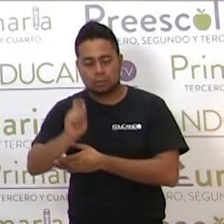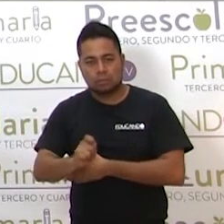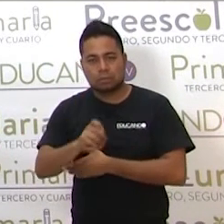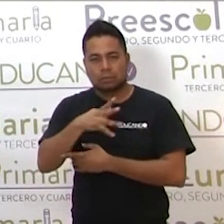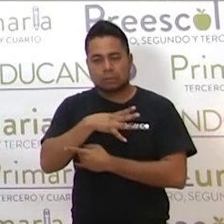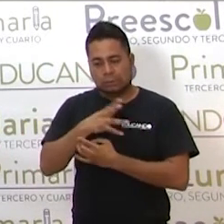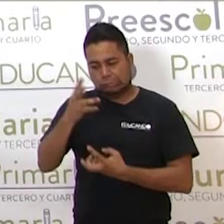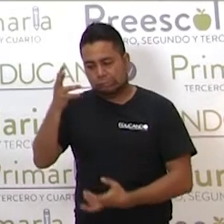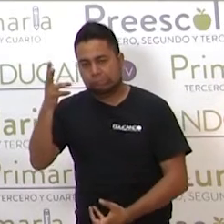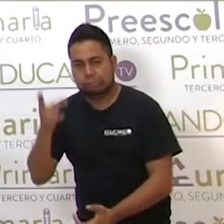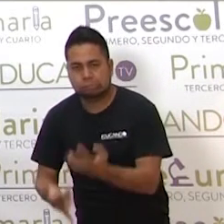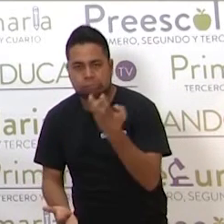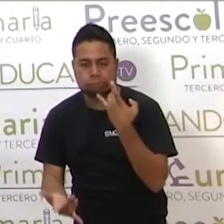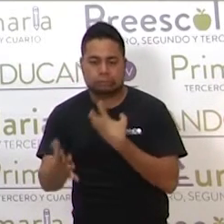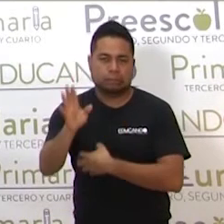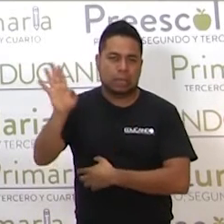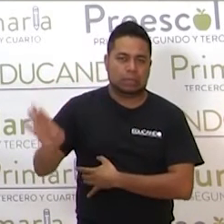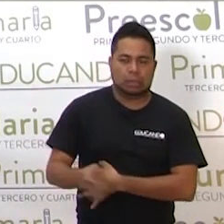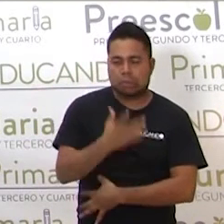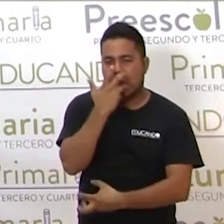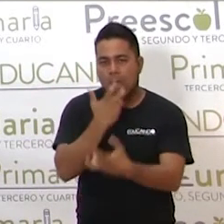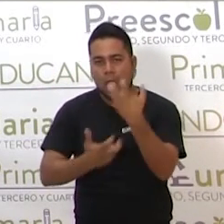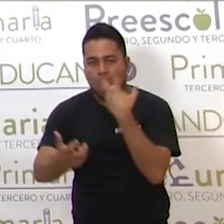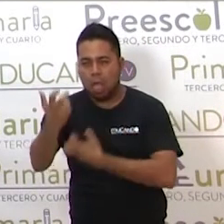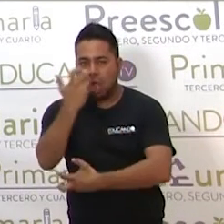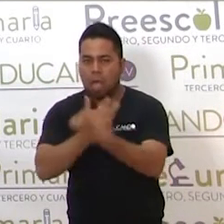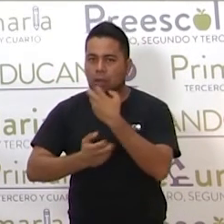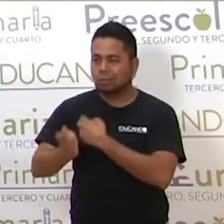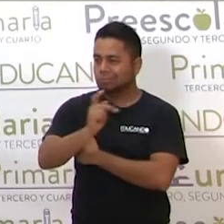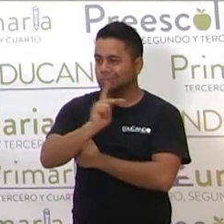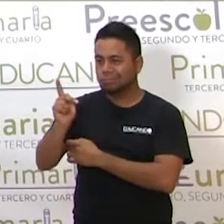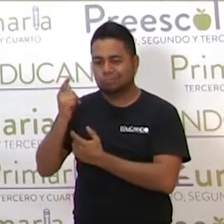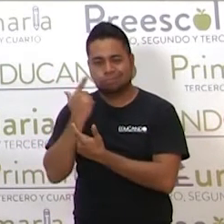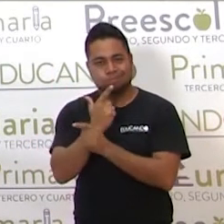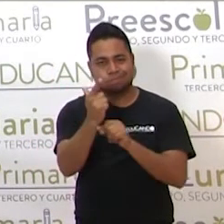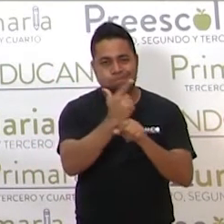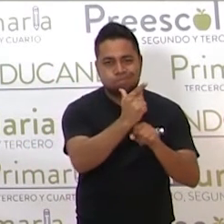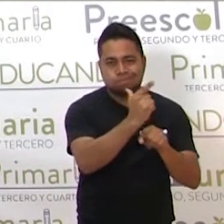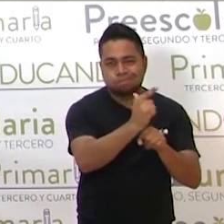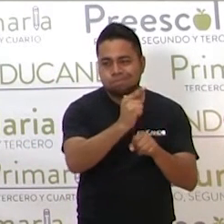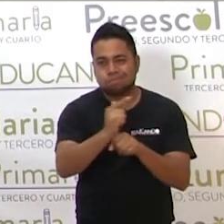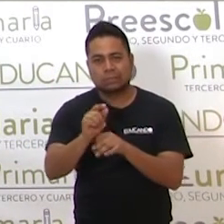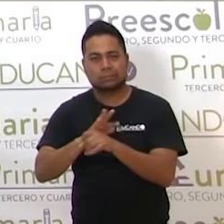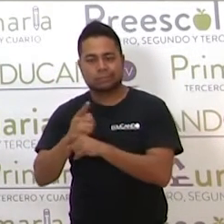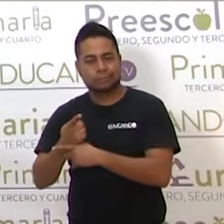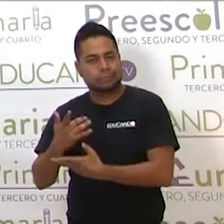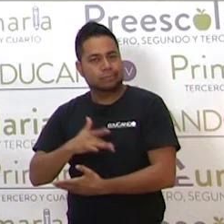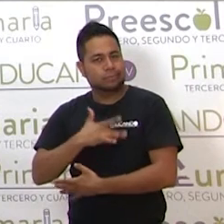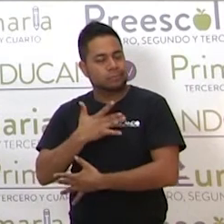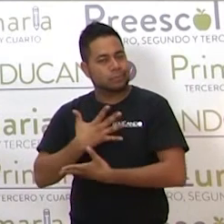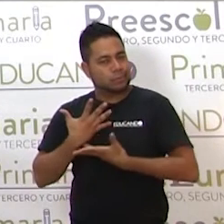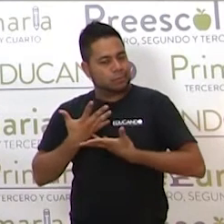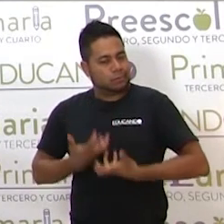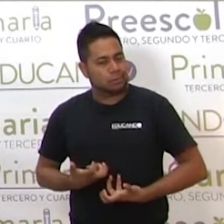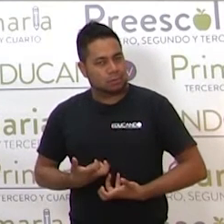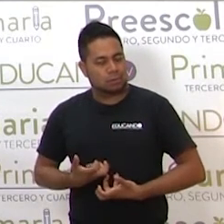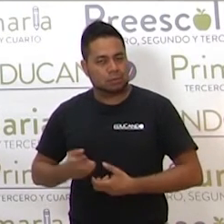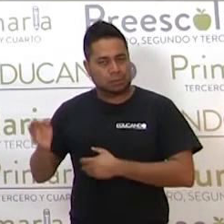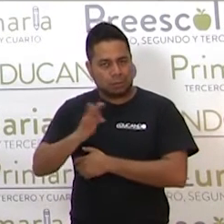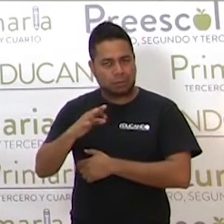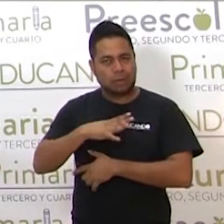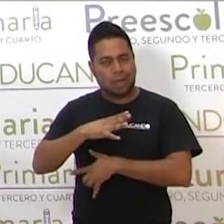ánimas santas y todos echaremos a correr espantados por el susto. Tal vez haya más grillos